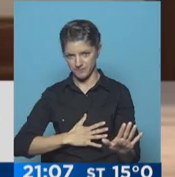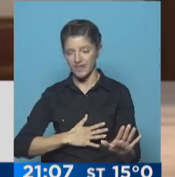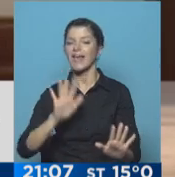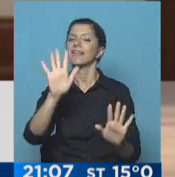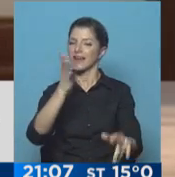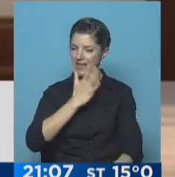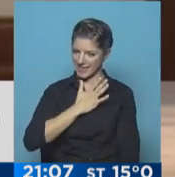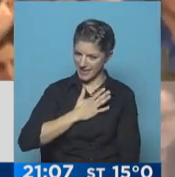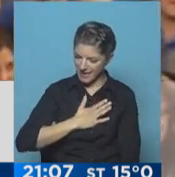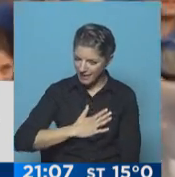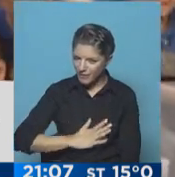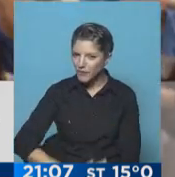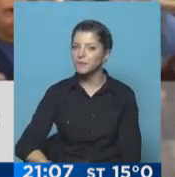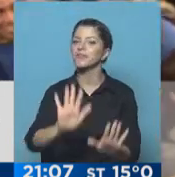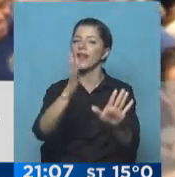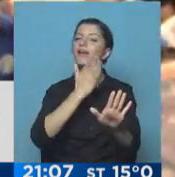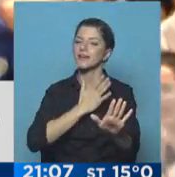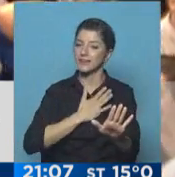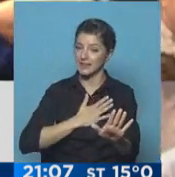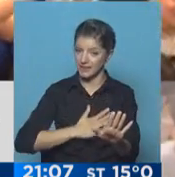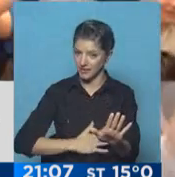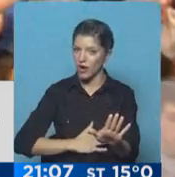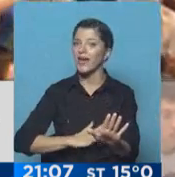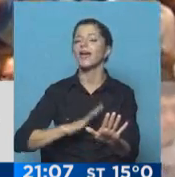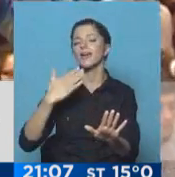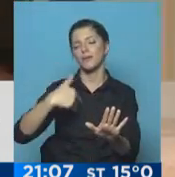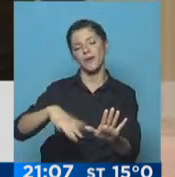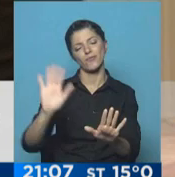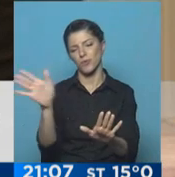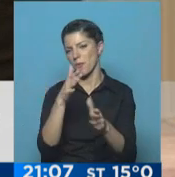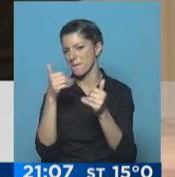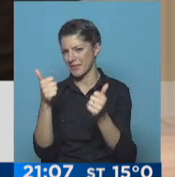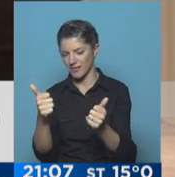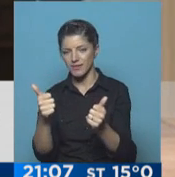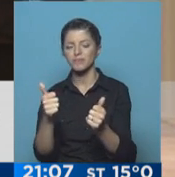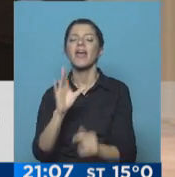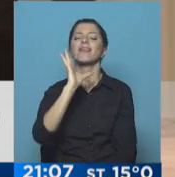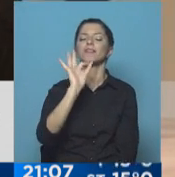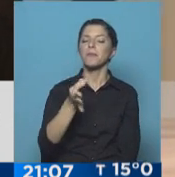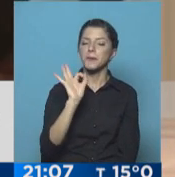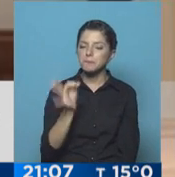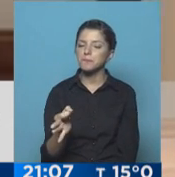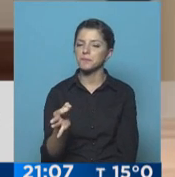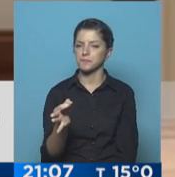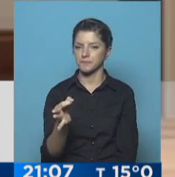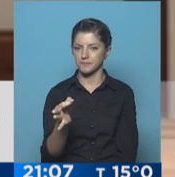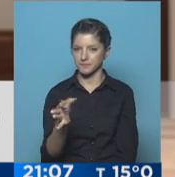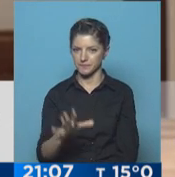Manso y tranquilo, que no pasa nada. ¿Saben qué? Cuando...